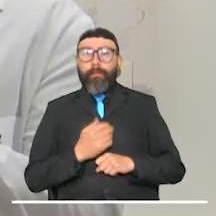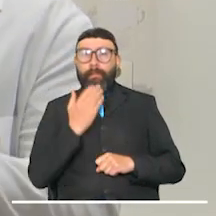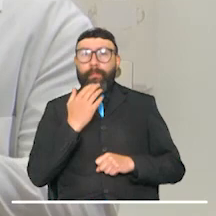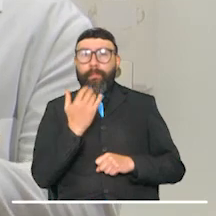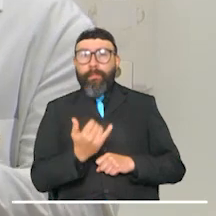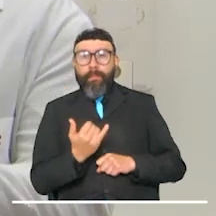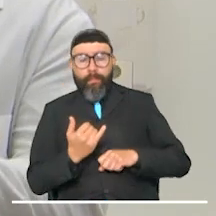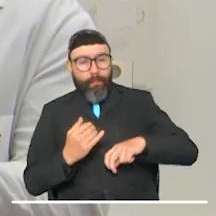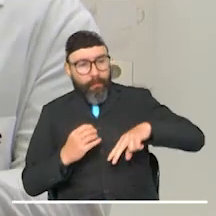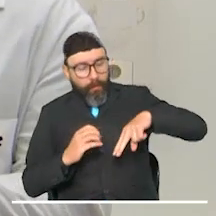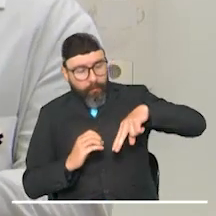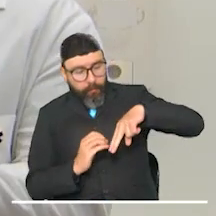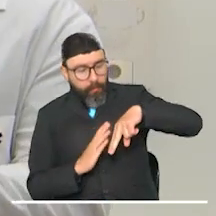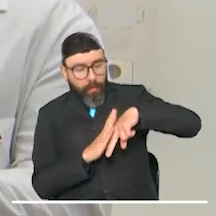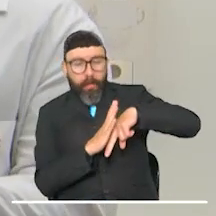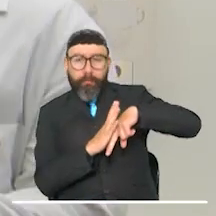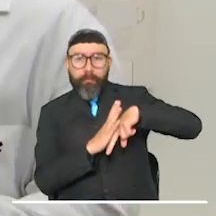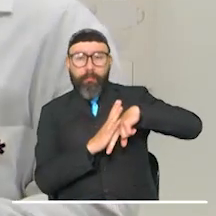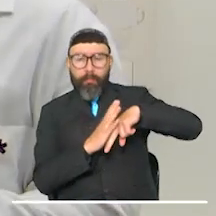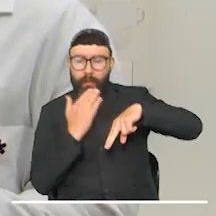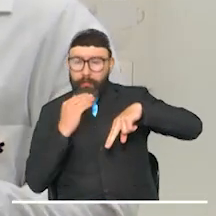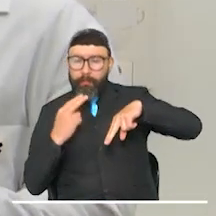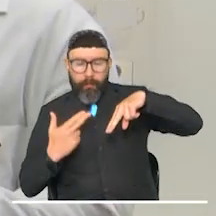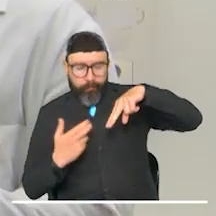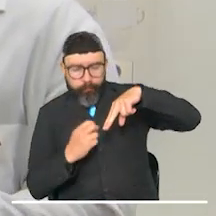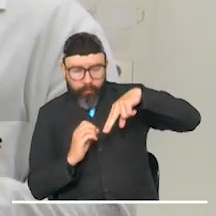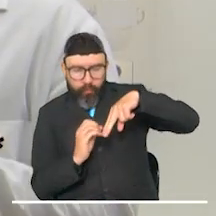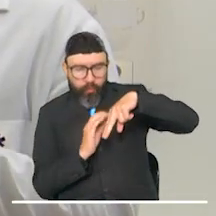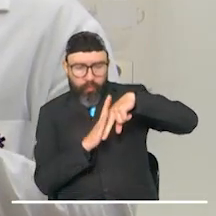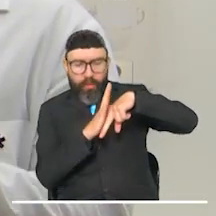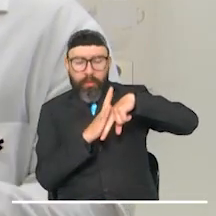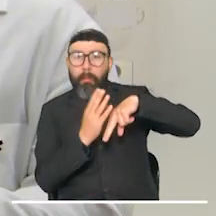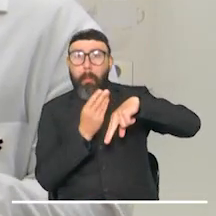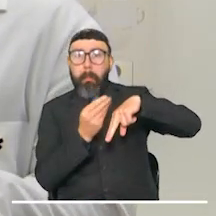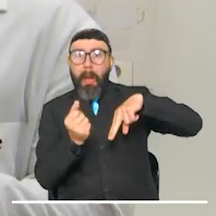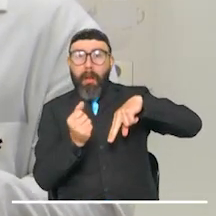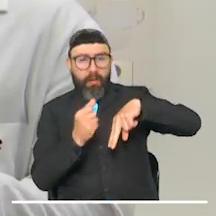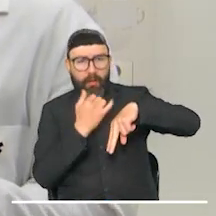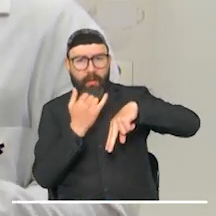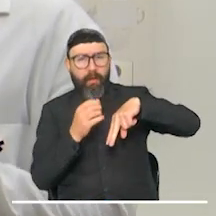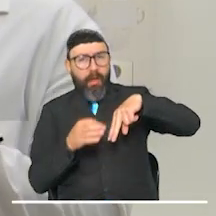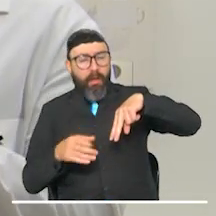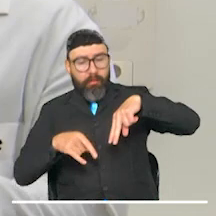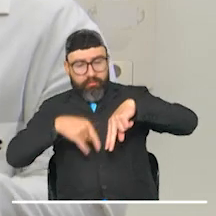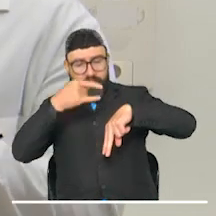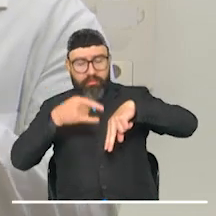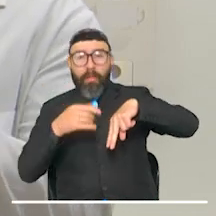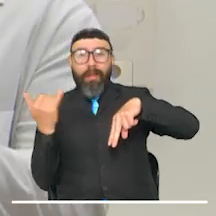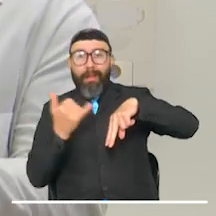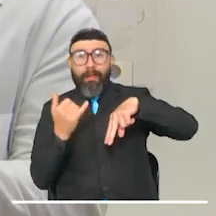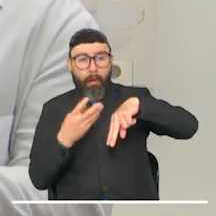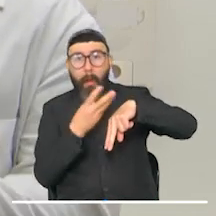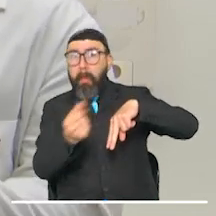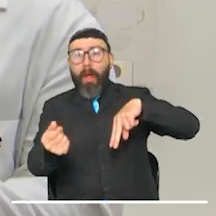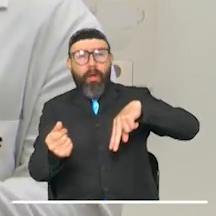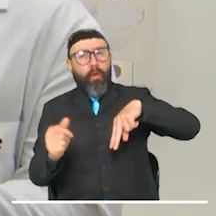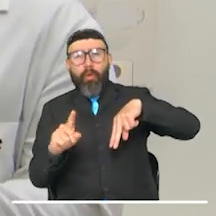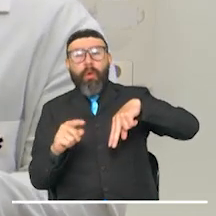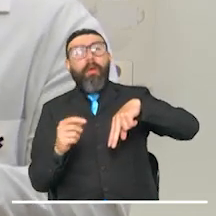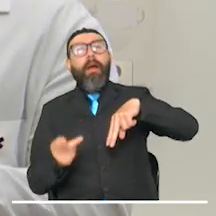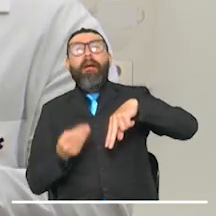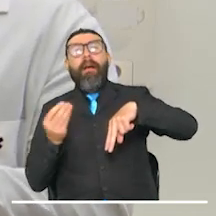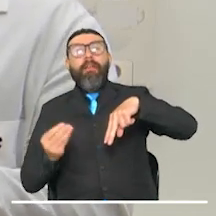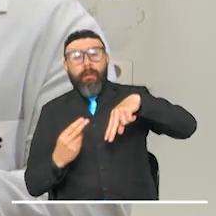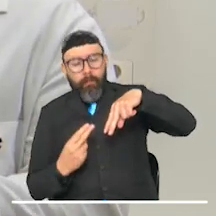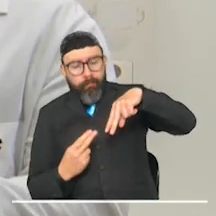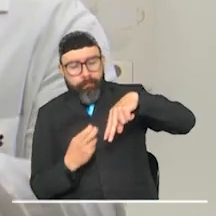no elimina la escleroterapia no elimina la vena en sí Lo que hace la escleroterapia es generar una microinflamación